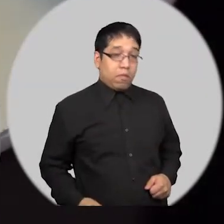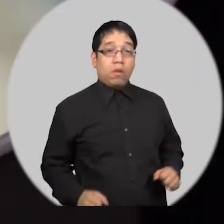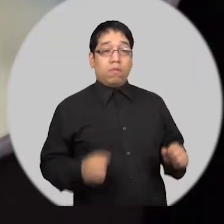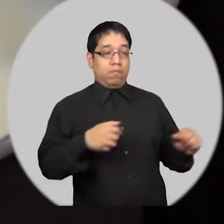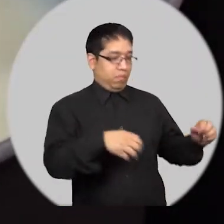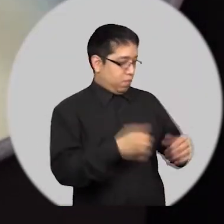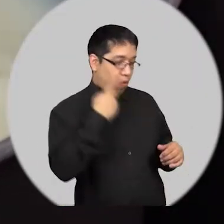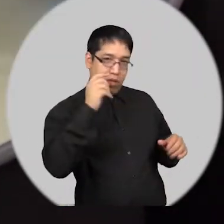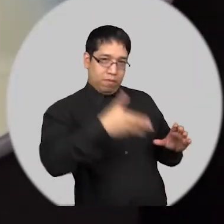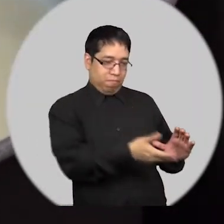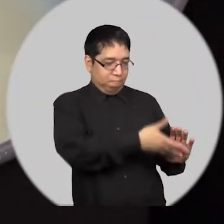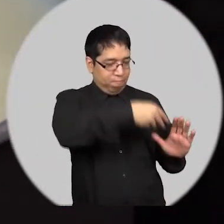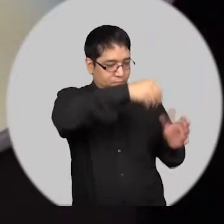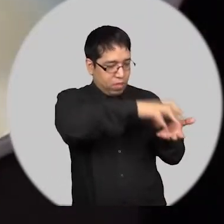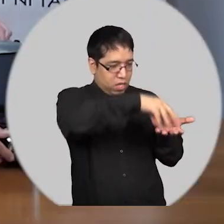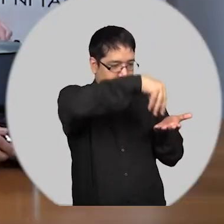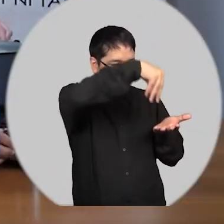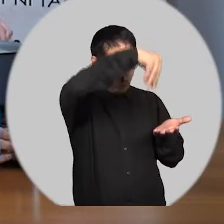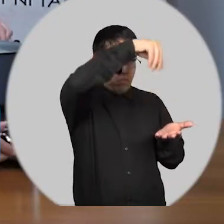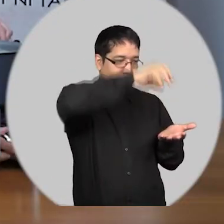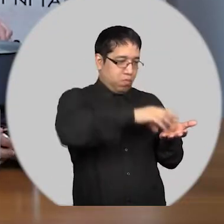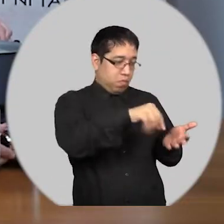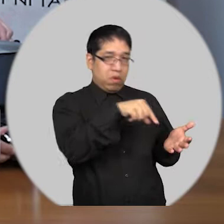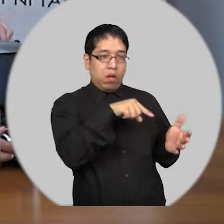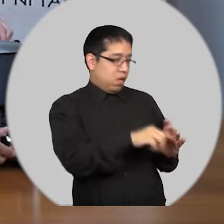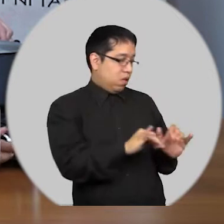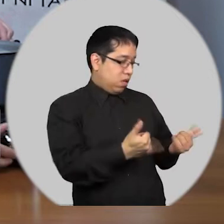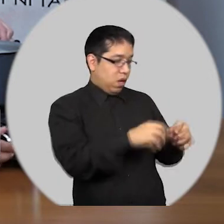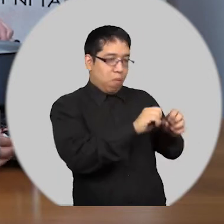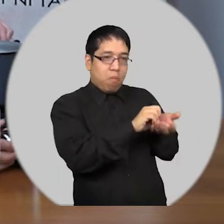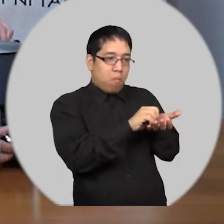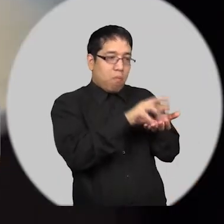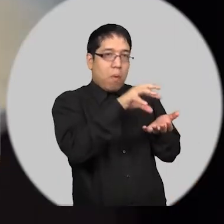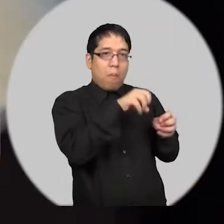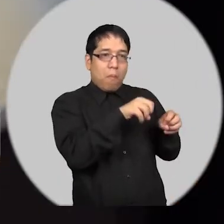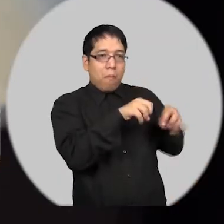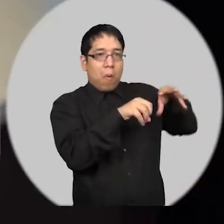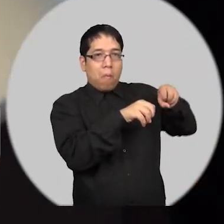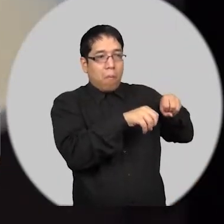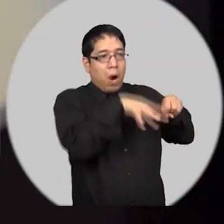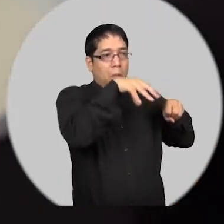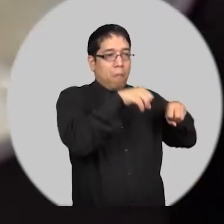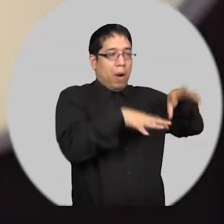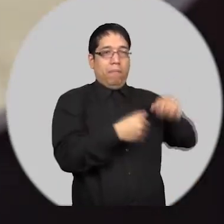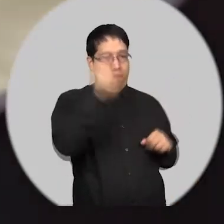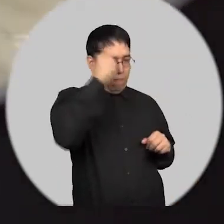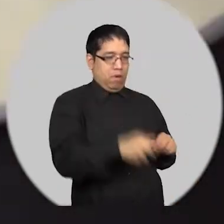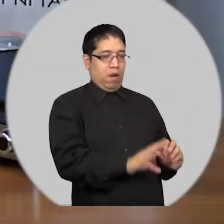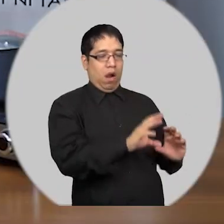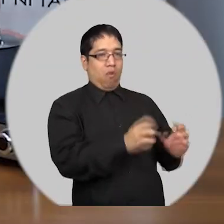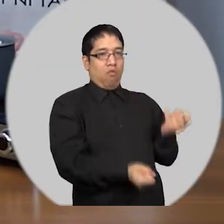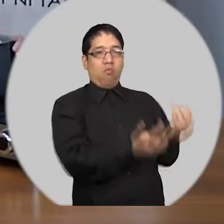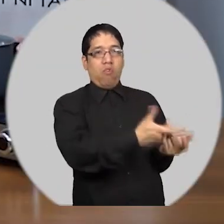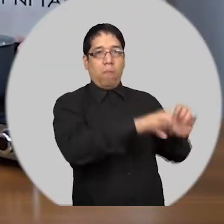Y así va quedando nuestra crema pastelera. Cuando ya salen las burbujitas, ya vamos apagando y retiramos del